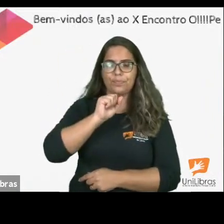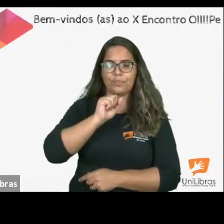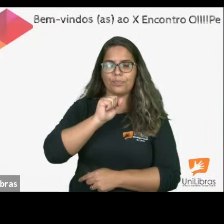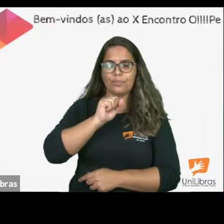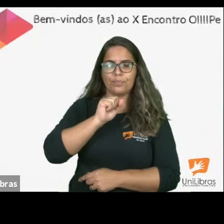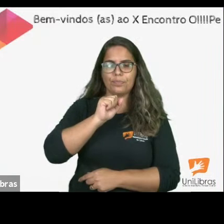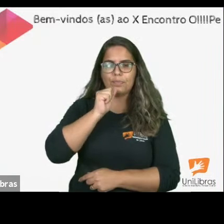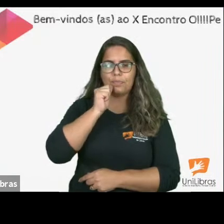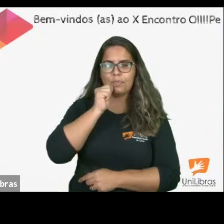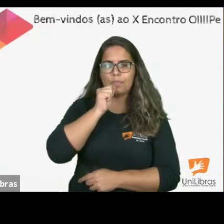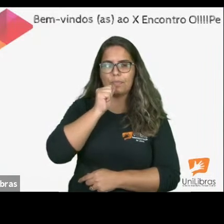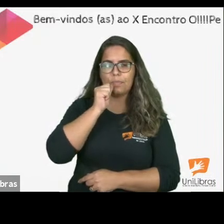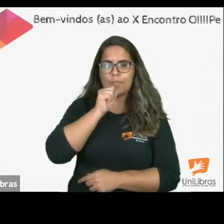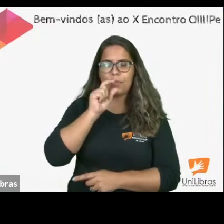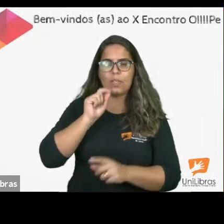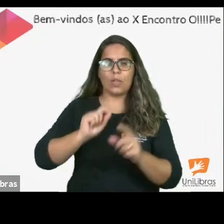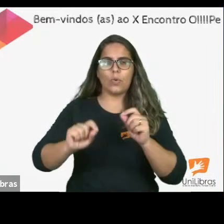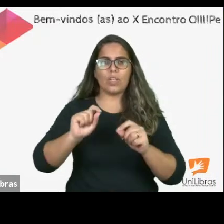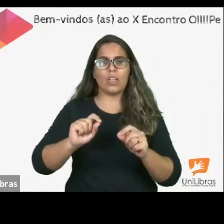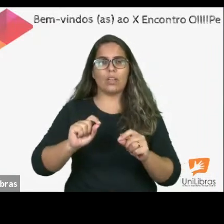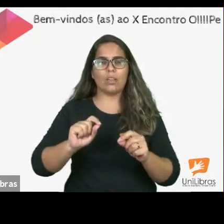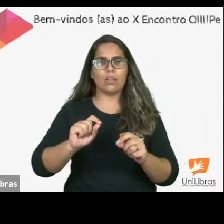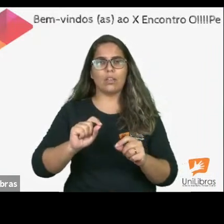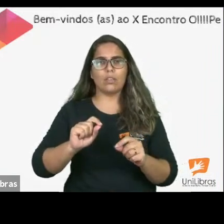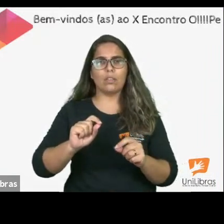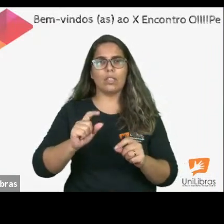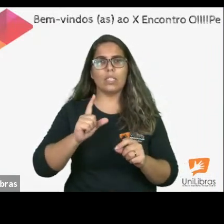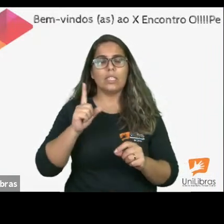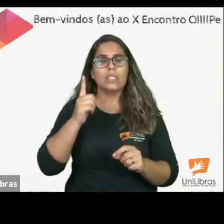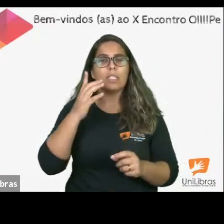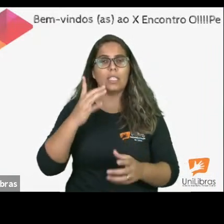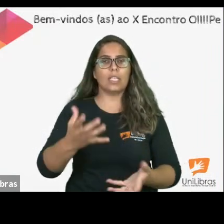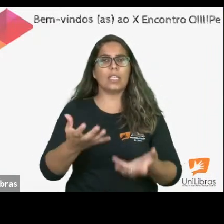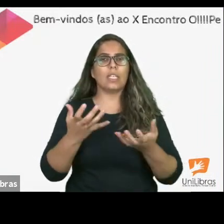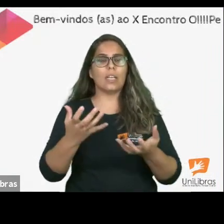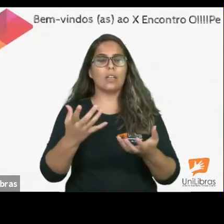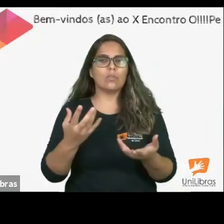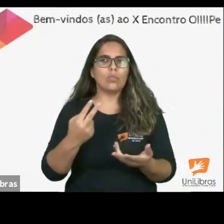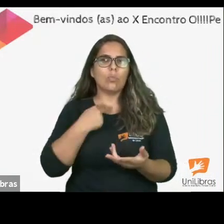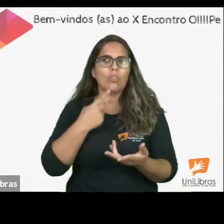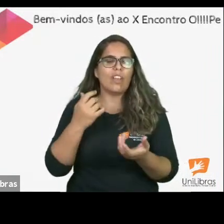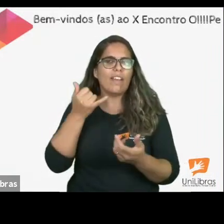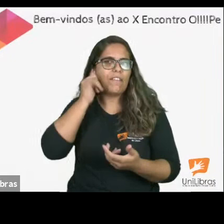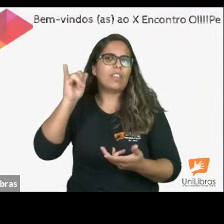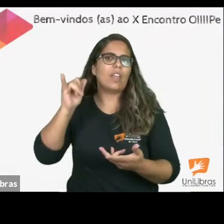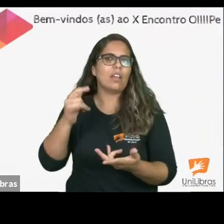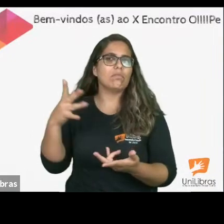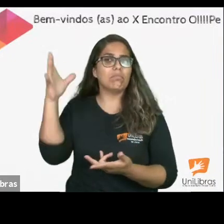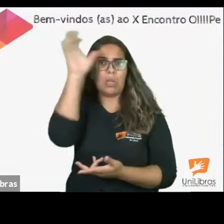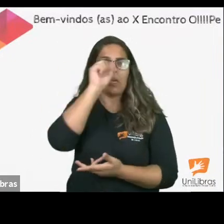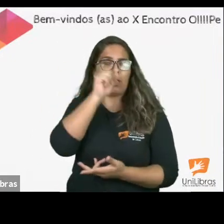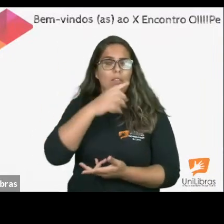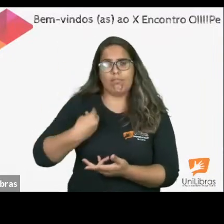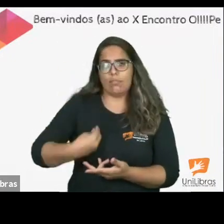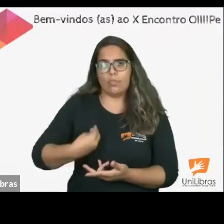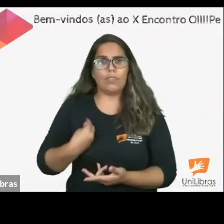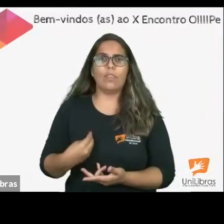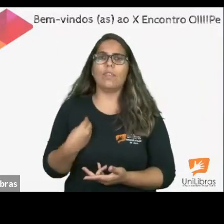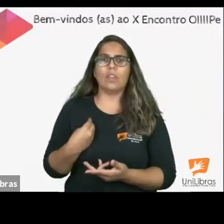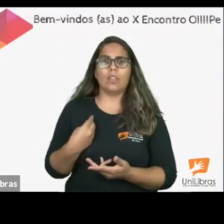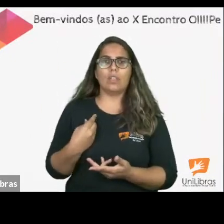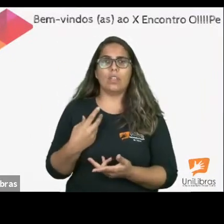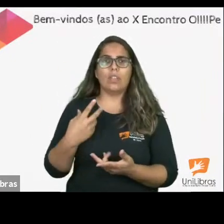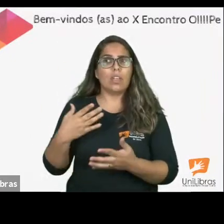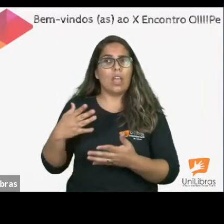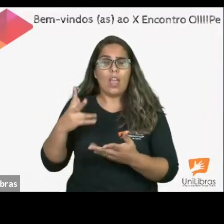es constitutivo del vivir, pues. Ya sea que quiera, no puede evitarse. Va a ocurrir de todas